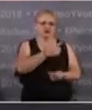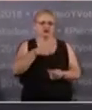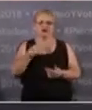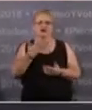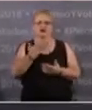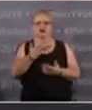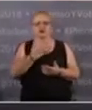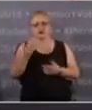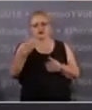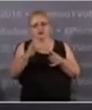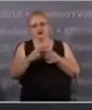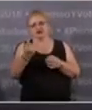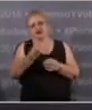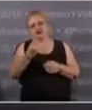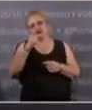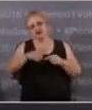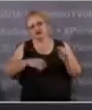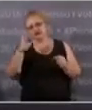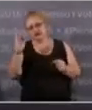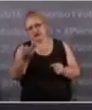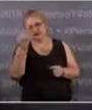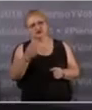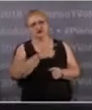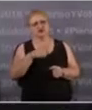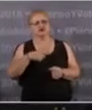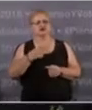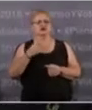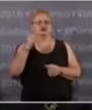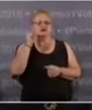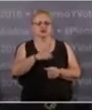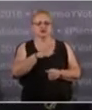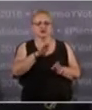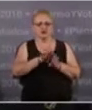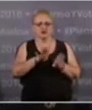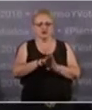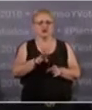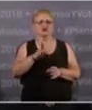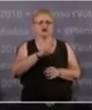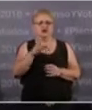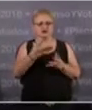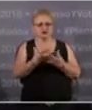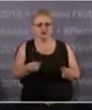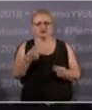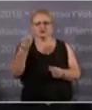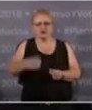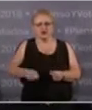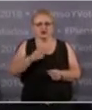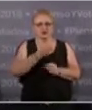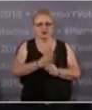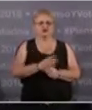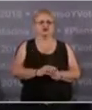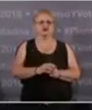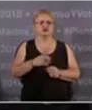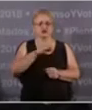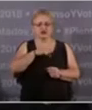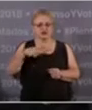coordinación que revise el federalismo, debe haber una redistribución de atribuciones para resolver los temas del mando único. Tiene que haber un enfoque